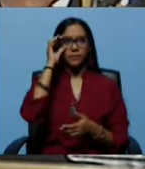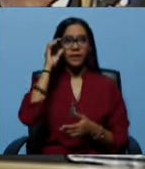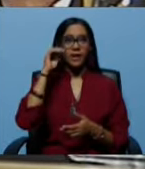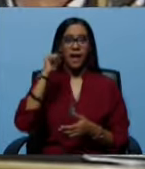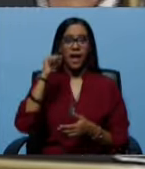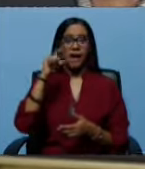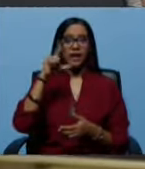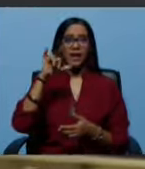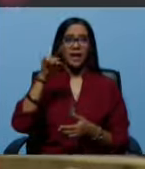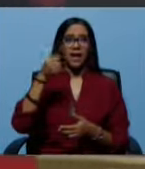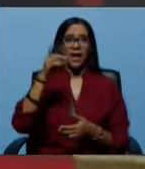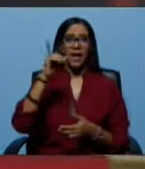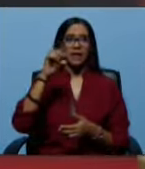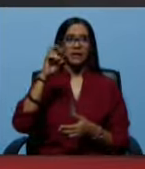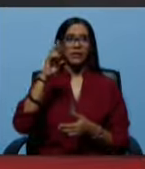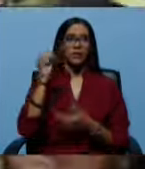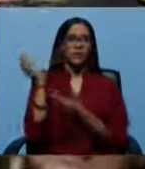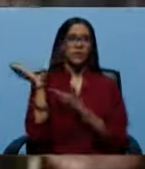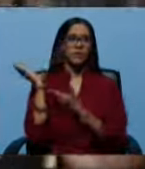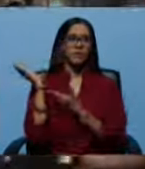Alejandro Velázquez.